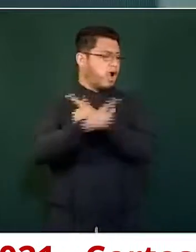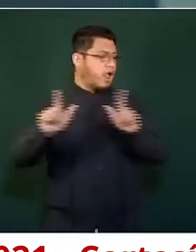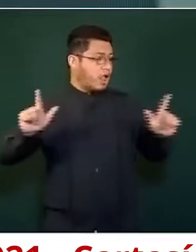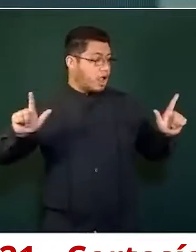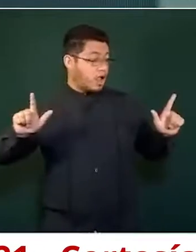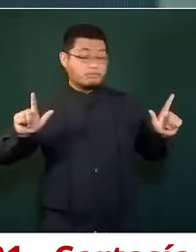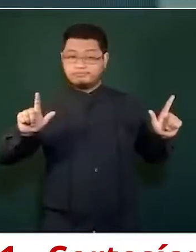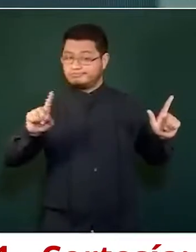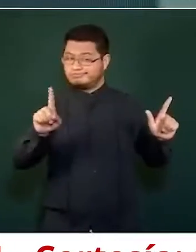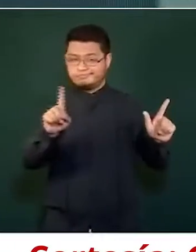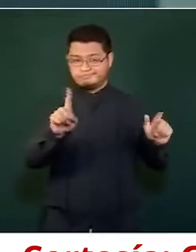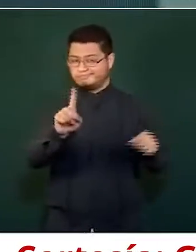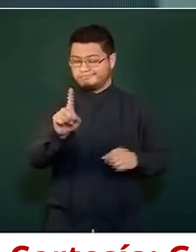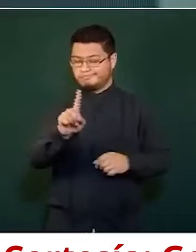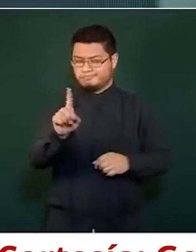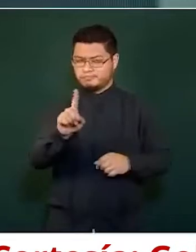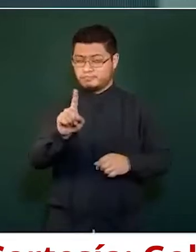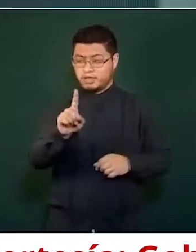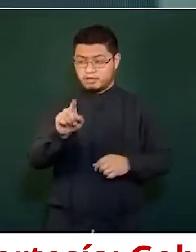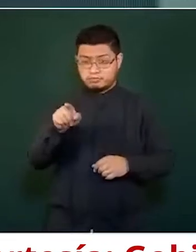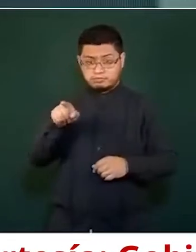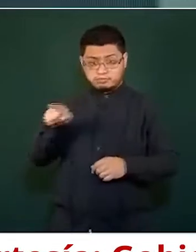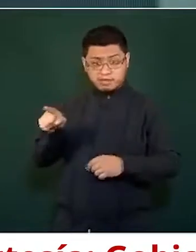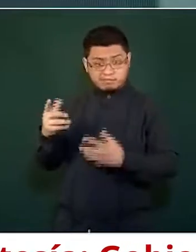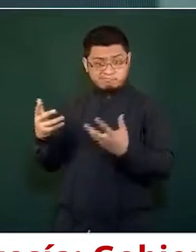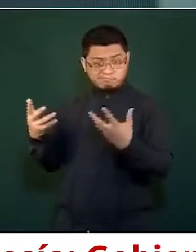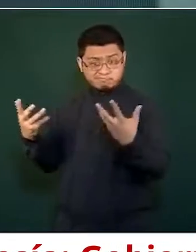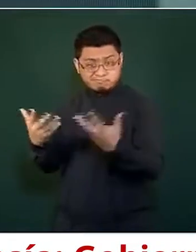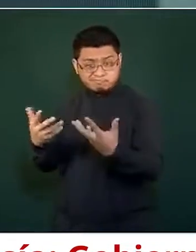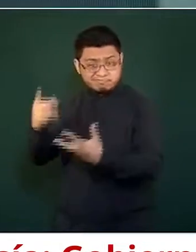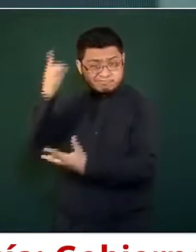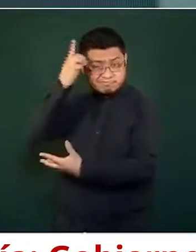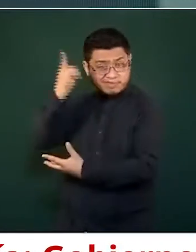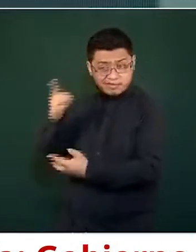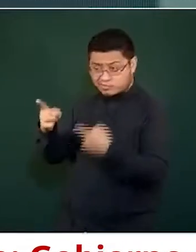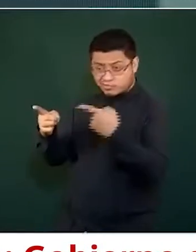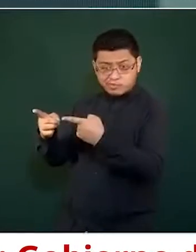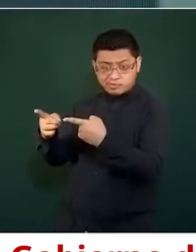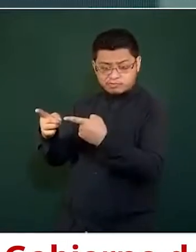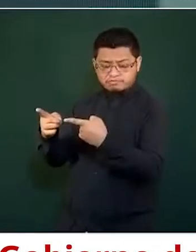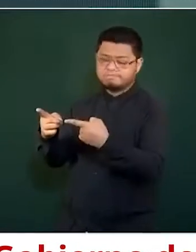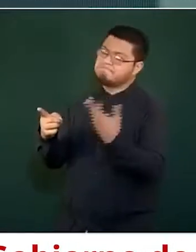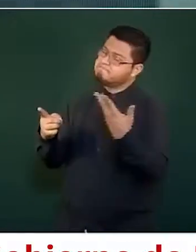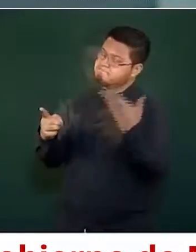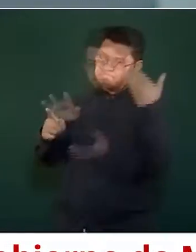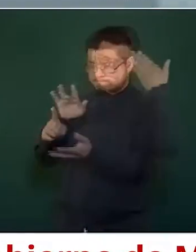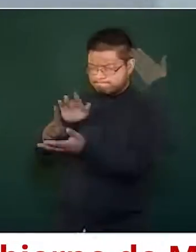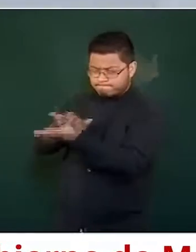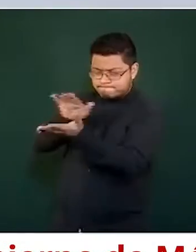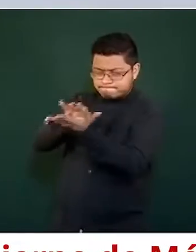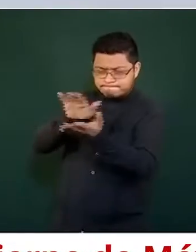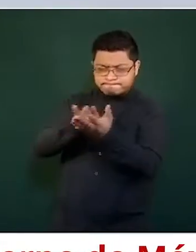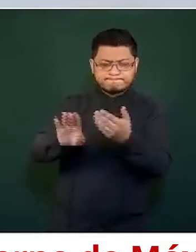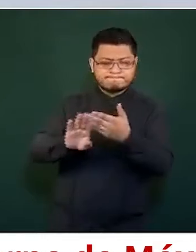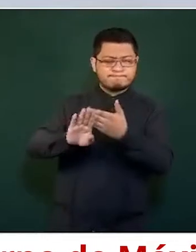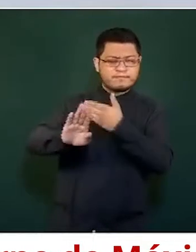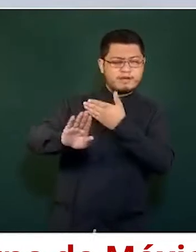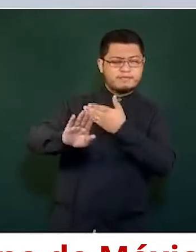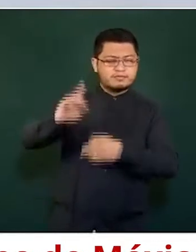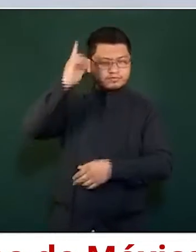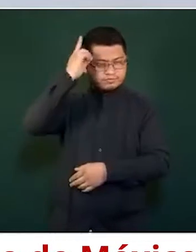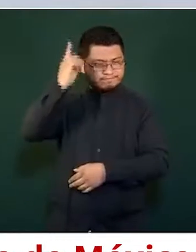Todo el que comete un delito tiene que ser castigado. ¿Cómo vamos en